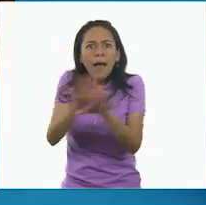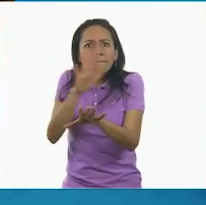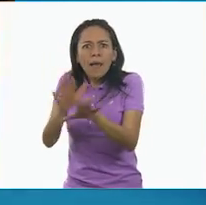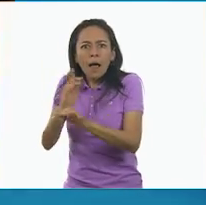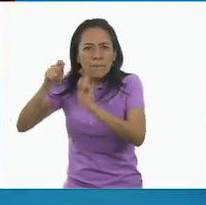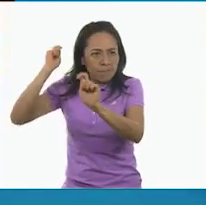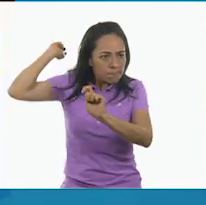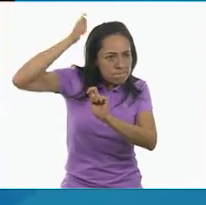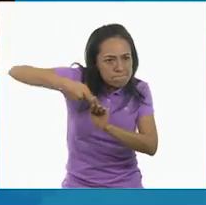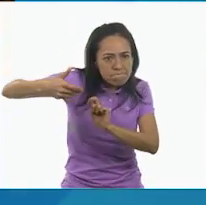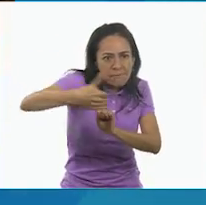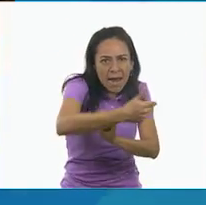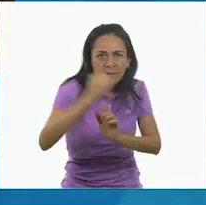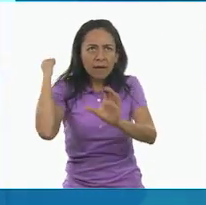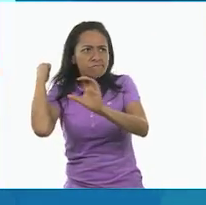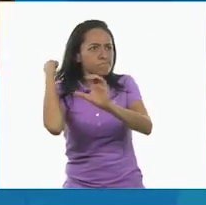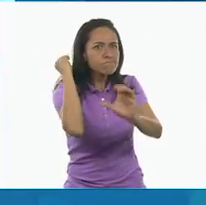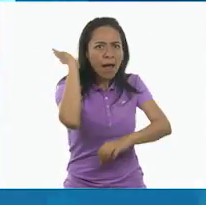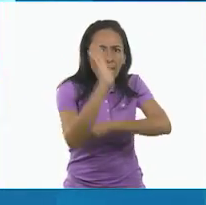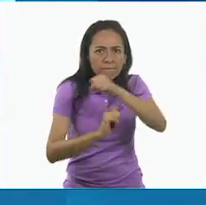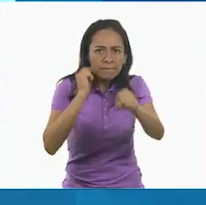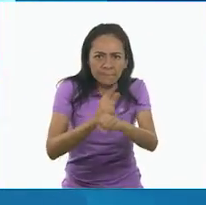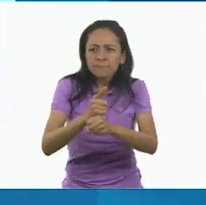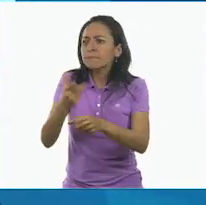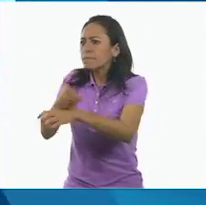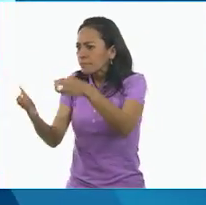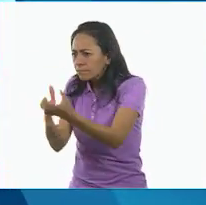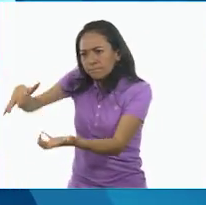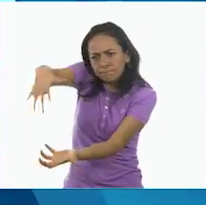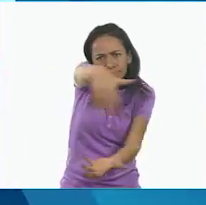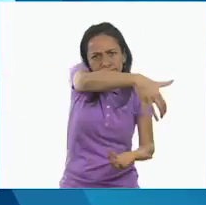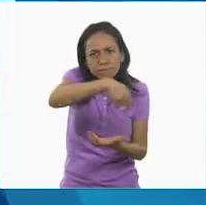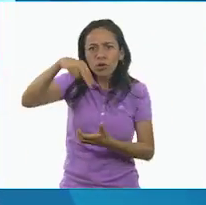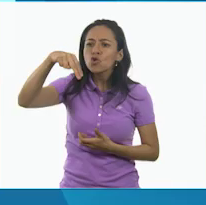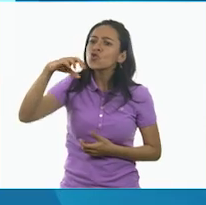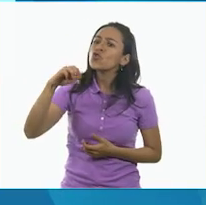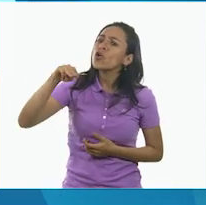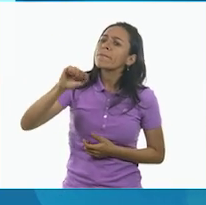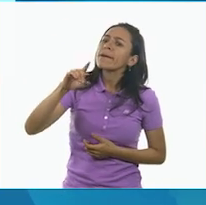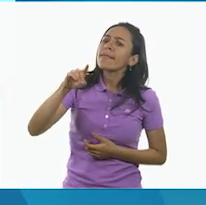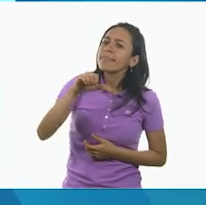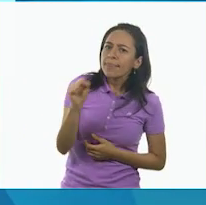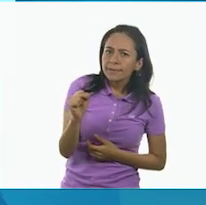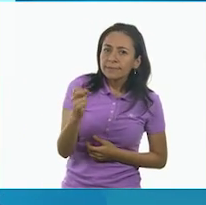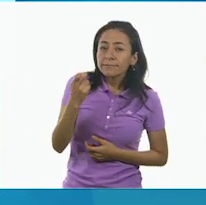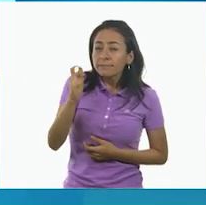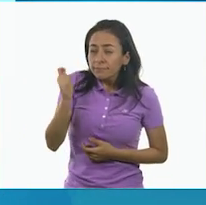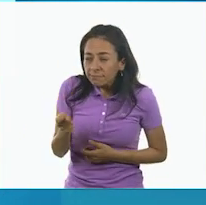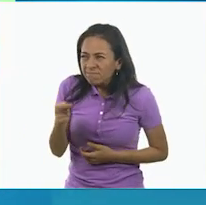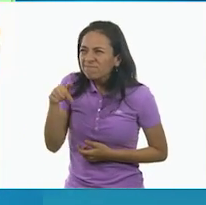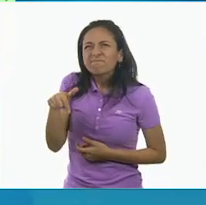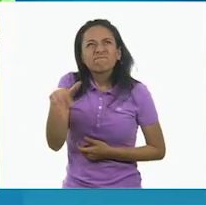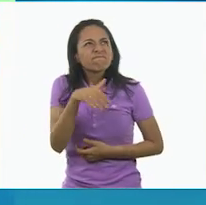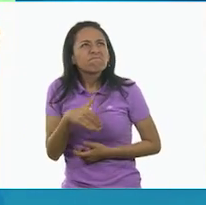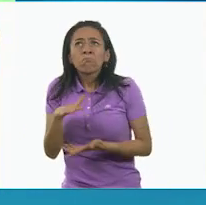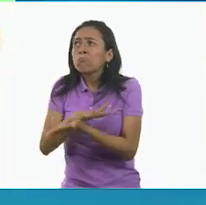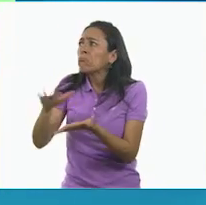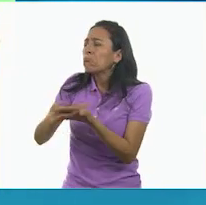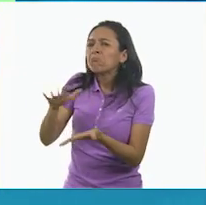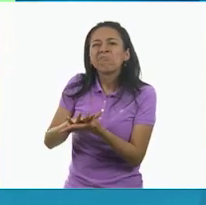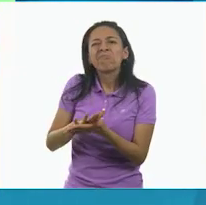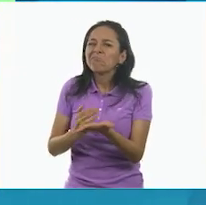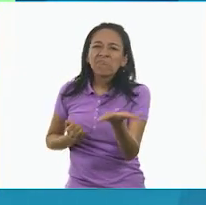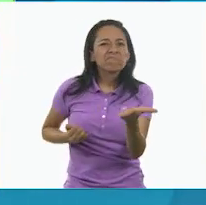recolección de raíces y frutos, por lo que la búsqueda de alimentos los obligó a migrar a tierras más cálidas.